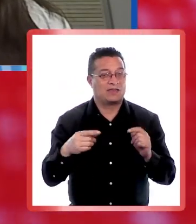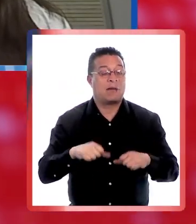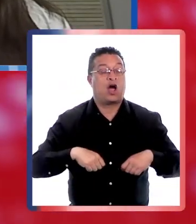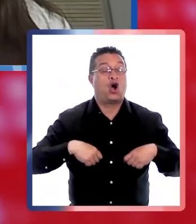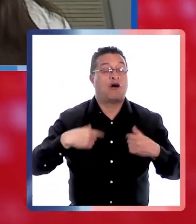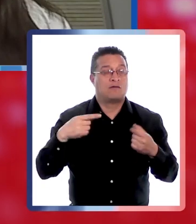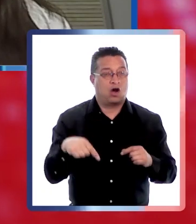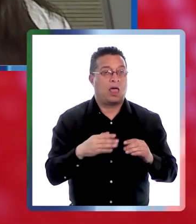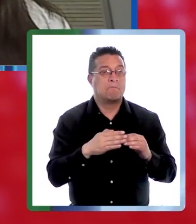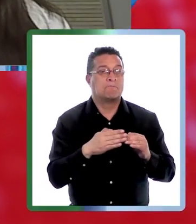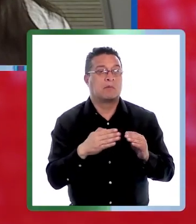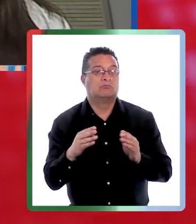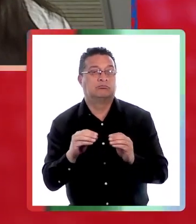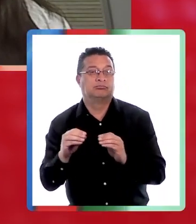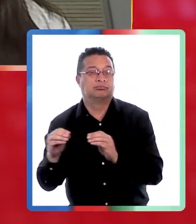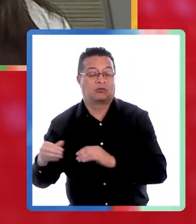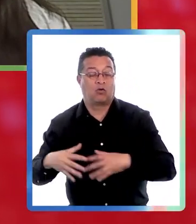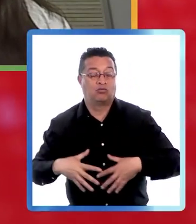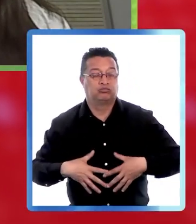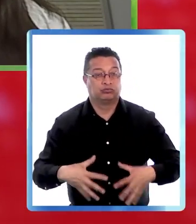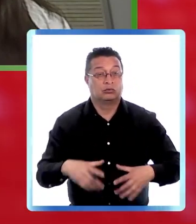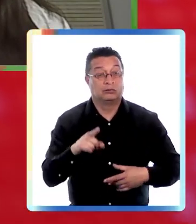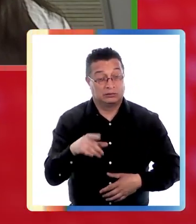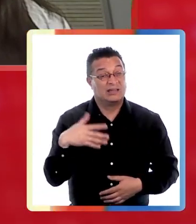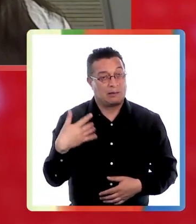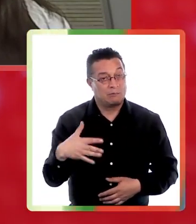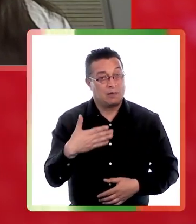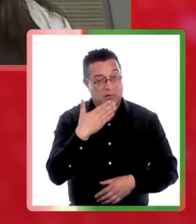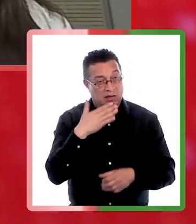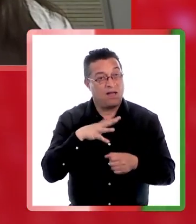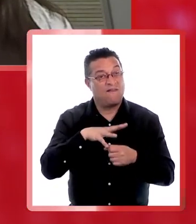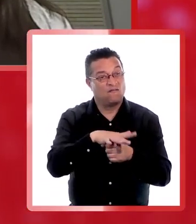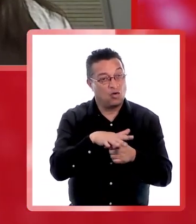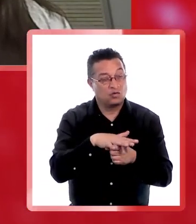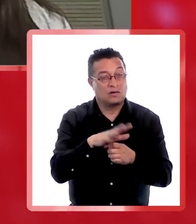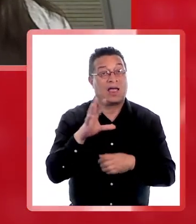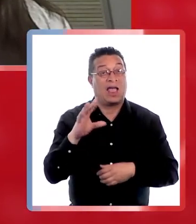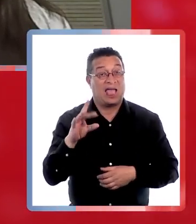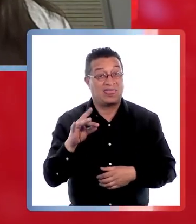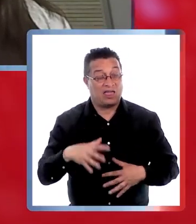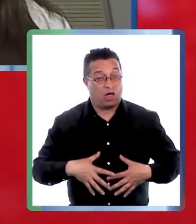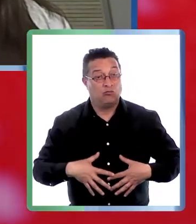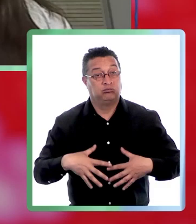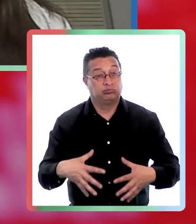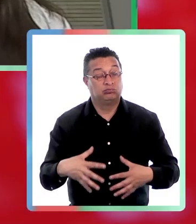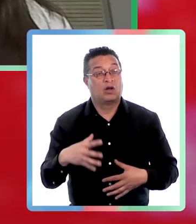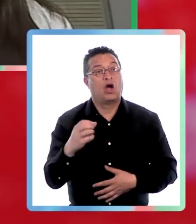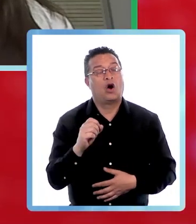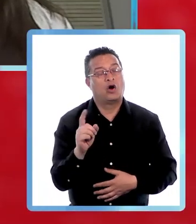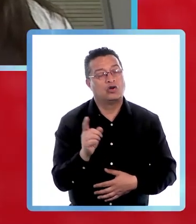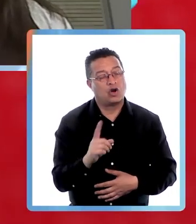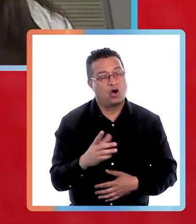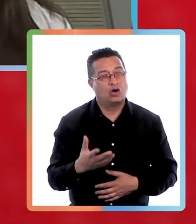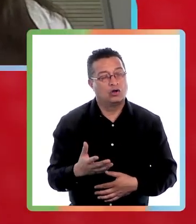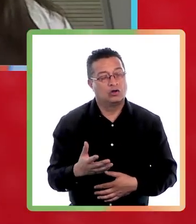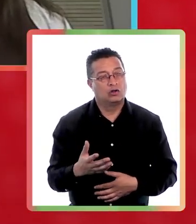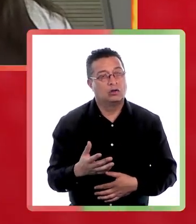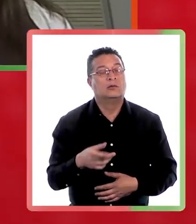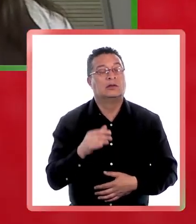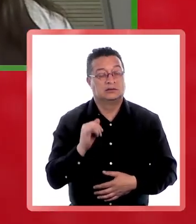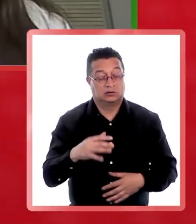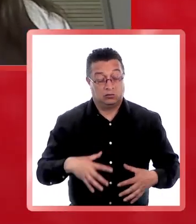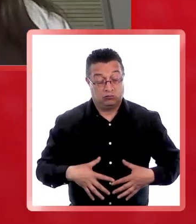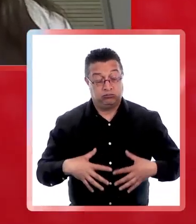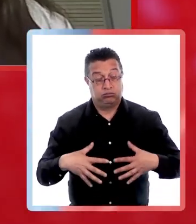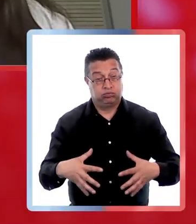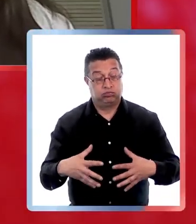¿Influye en ese aspecto también la edad en la que se embarazan? ¿O no? Sí,